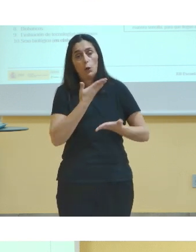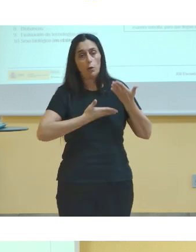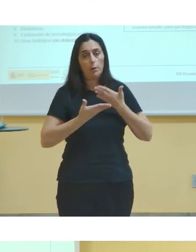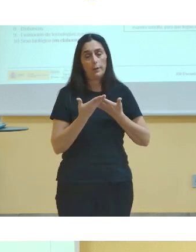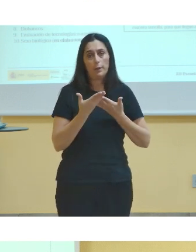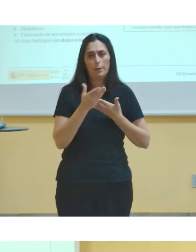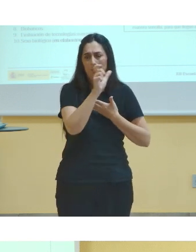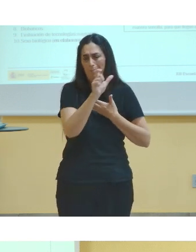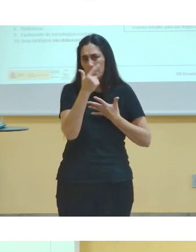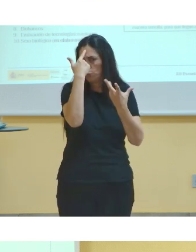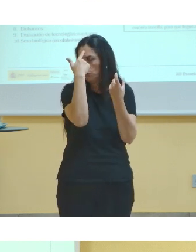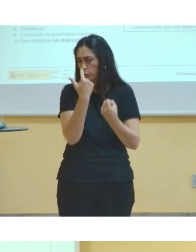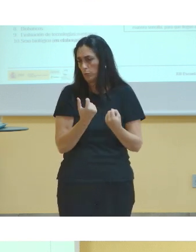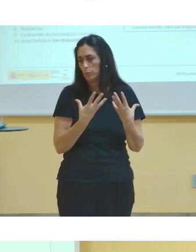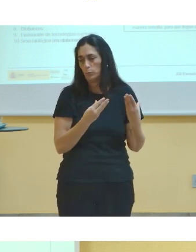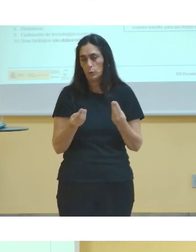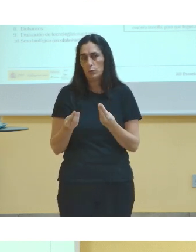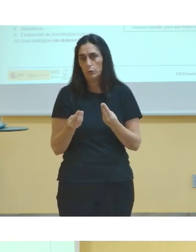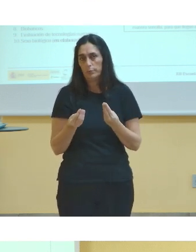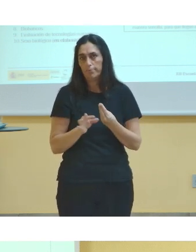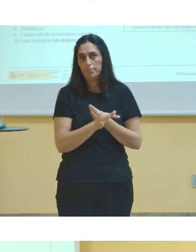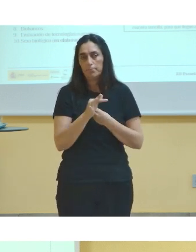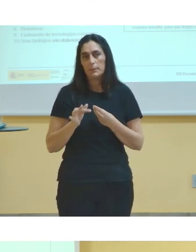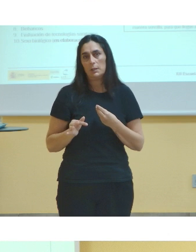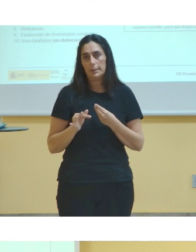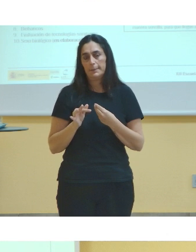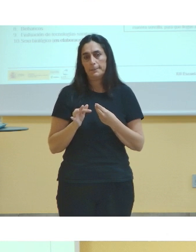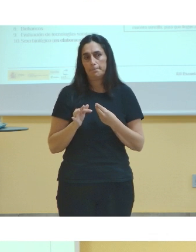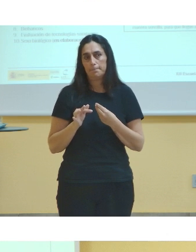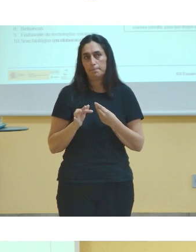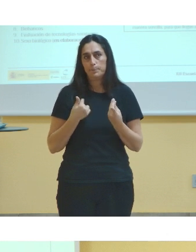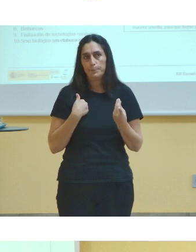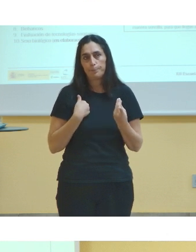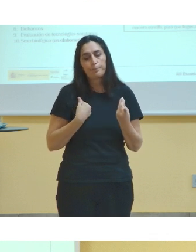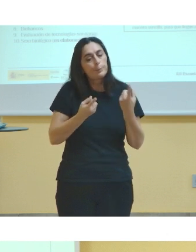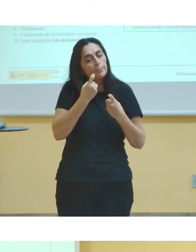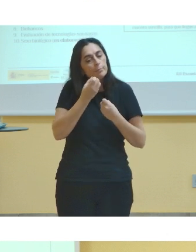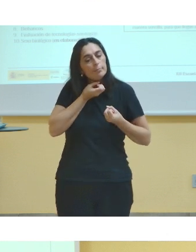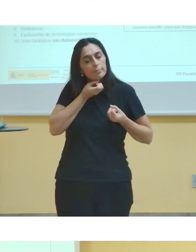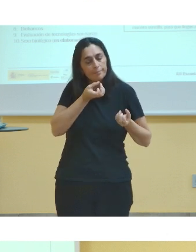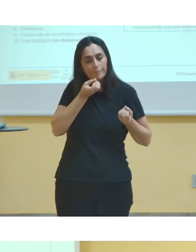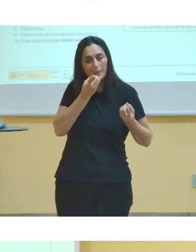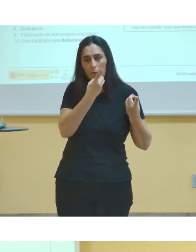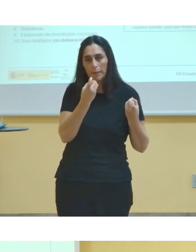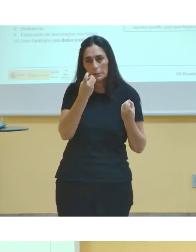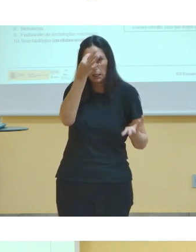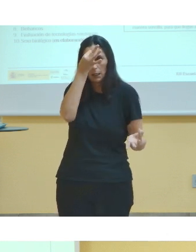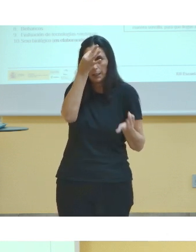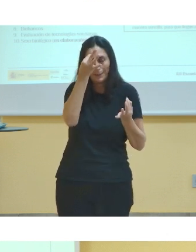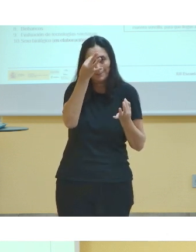montón de personas expertas y queremos dar la información necesaria, la